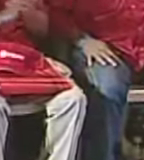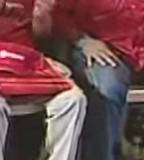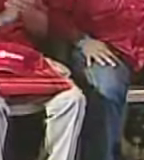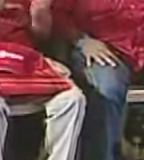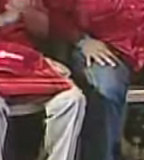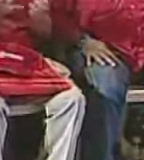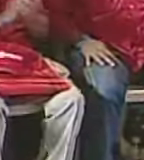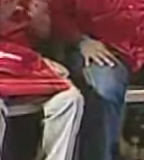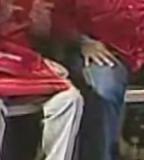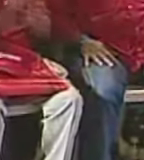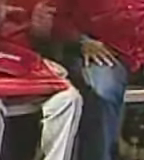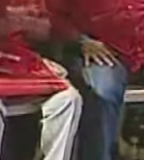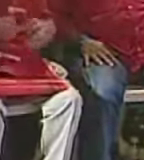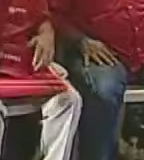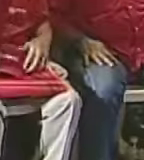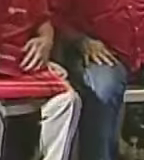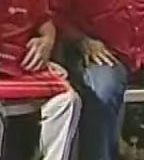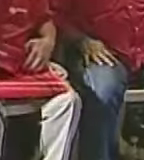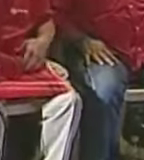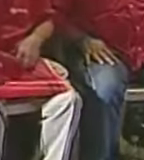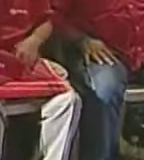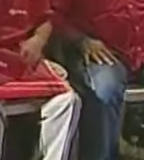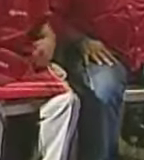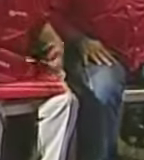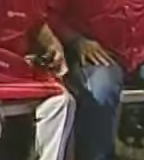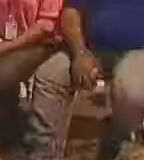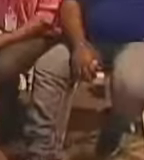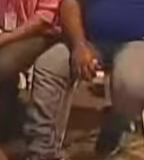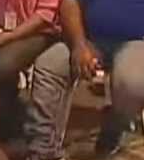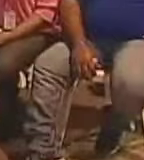del pueblo y violar la Constitución.